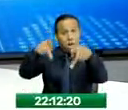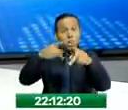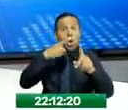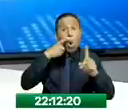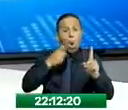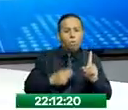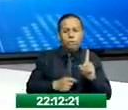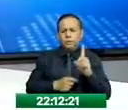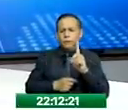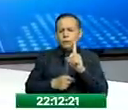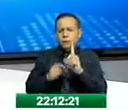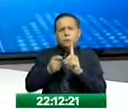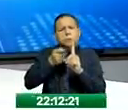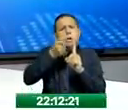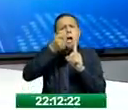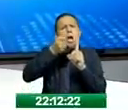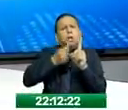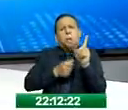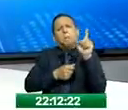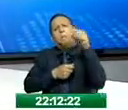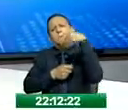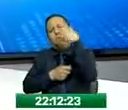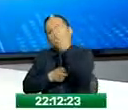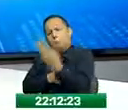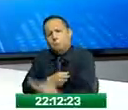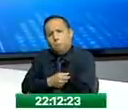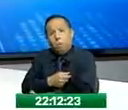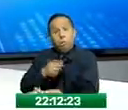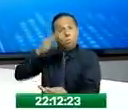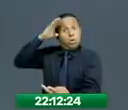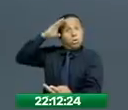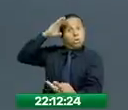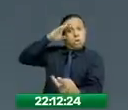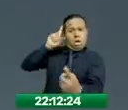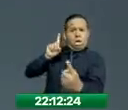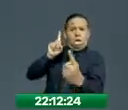a tiempo y evitó que el ciudadano acabara con su vida